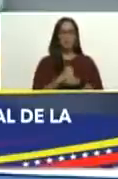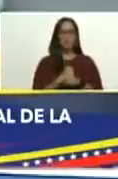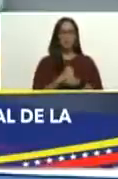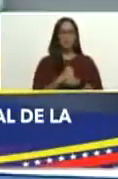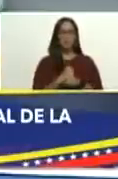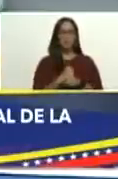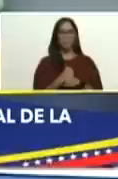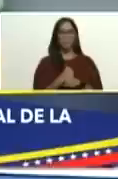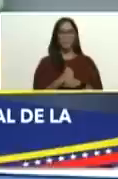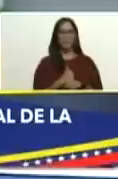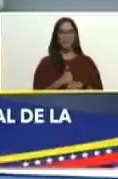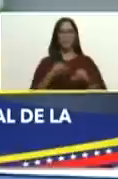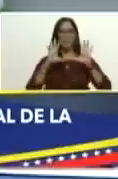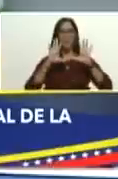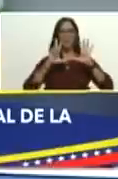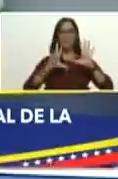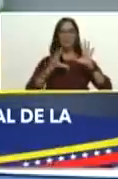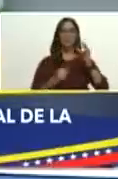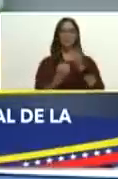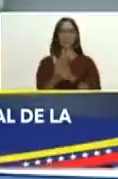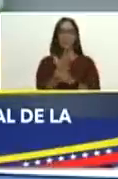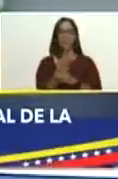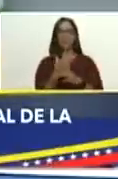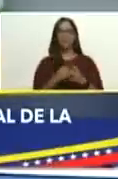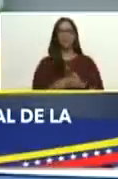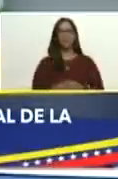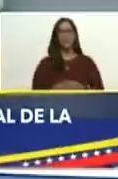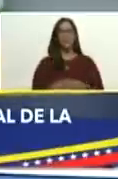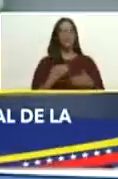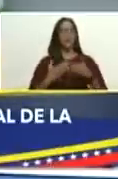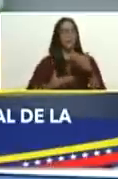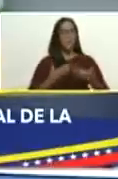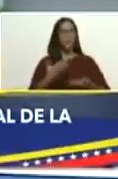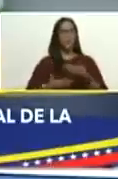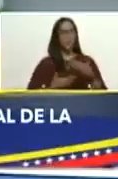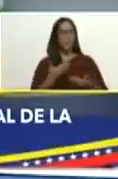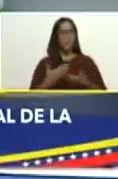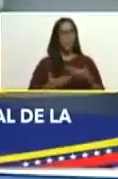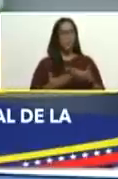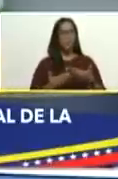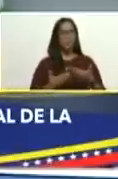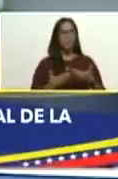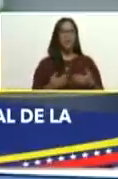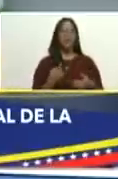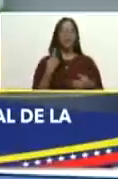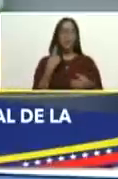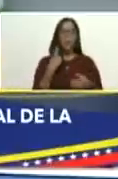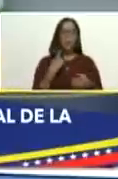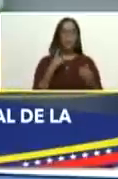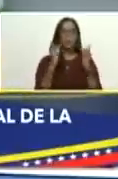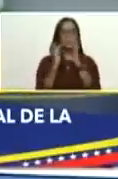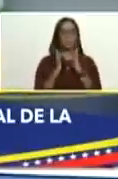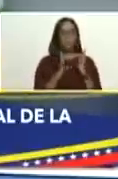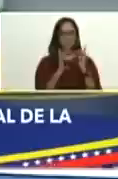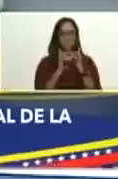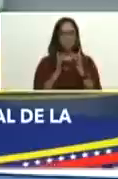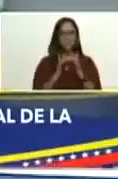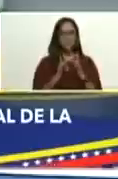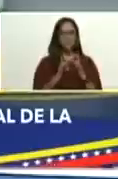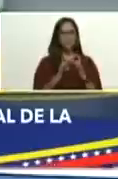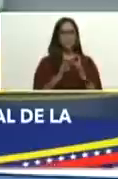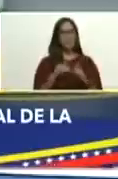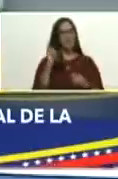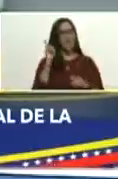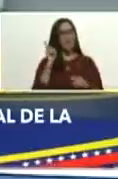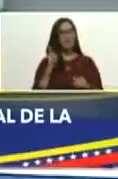este día 18 de mayo vamos a proceder con un pase allá al